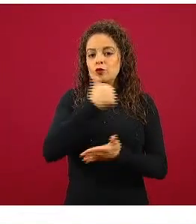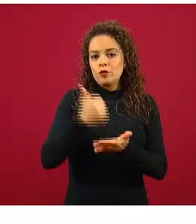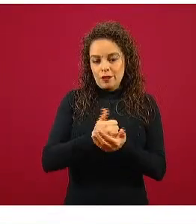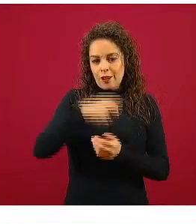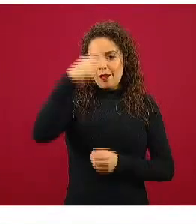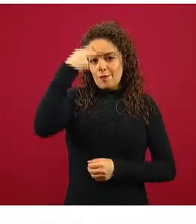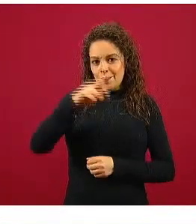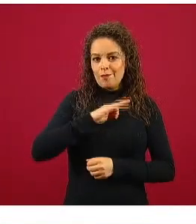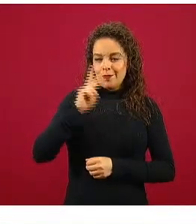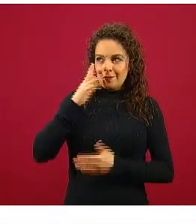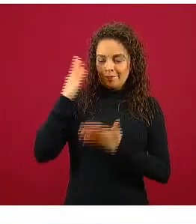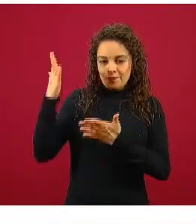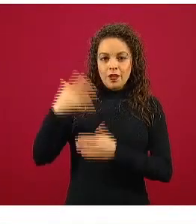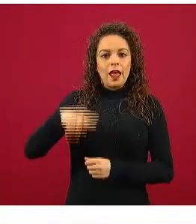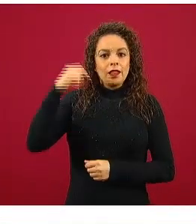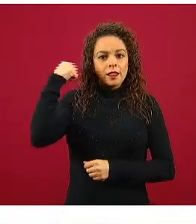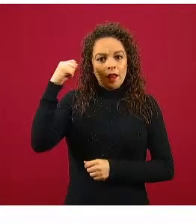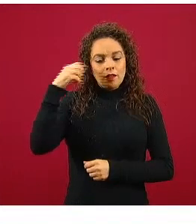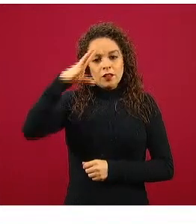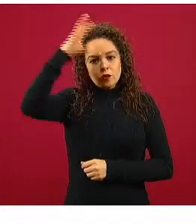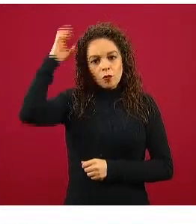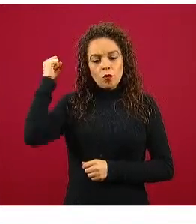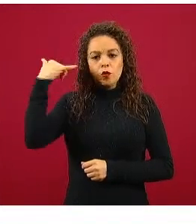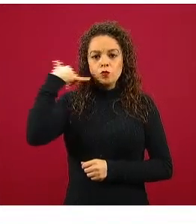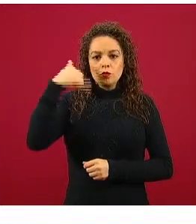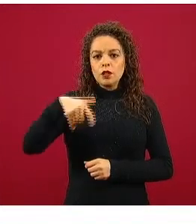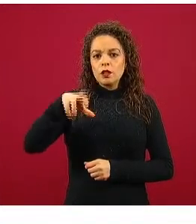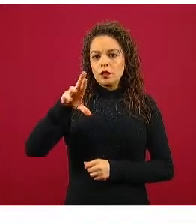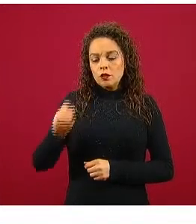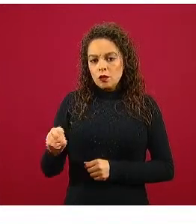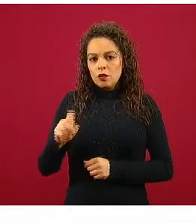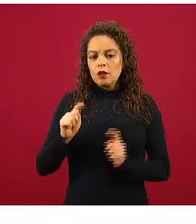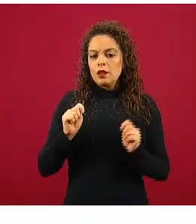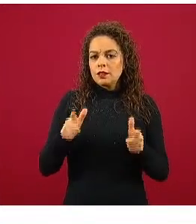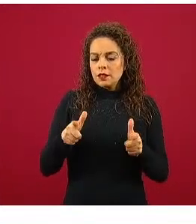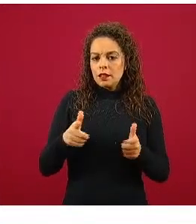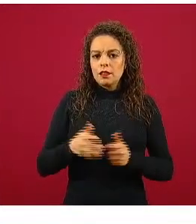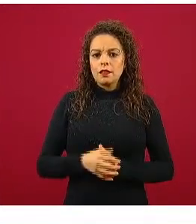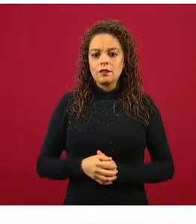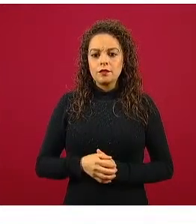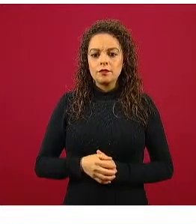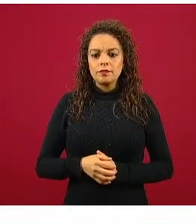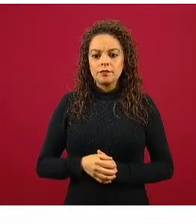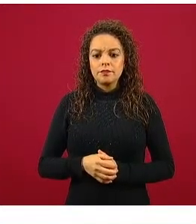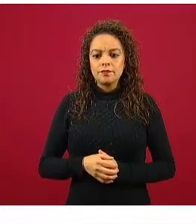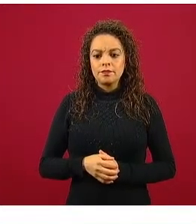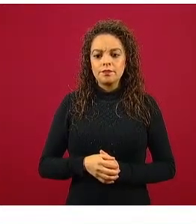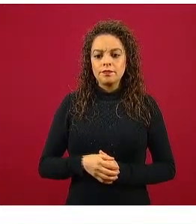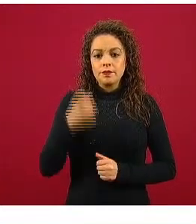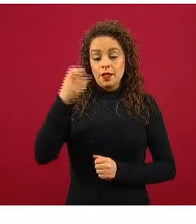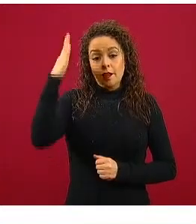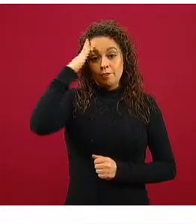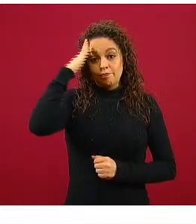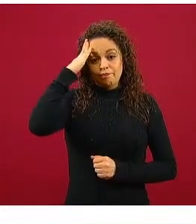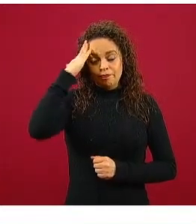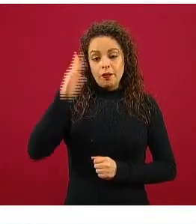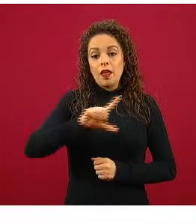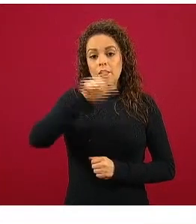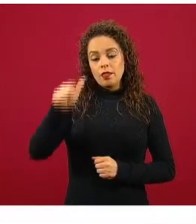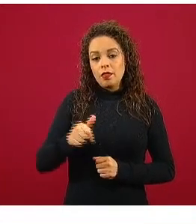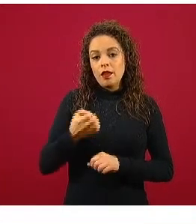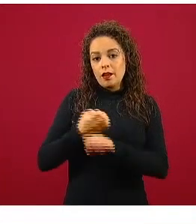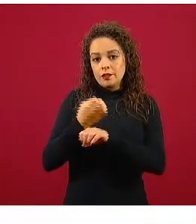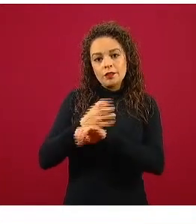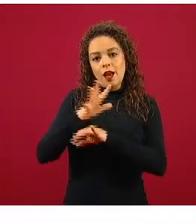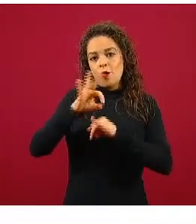México, Tabasco, Morelos, Yucatán, Quintana Roo, Tlaxcala, encabezando, digamos, la fila, y bueno, otros estados que están hasta